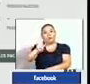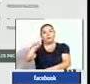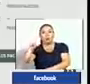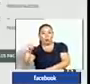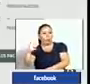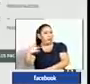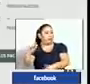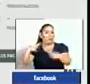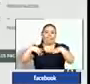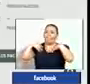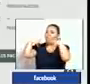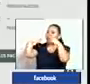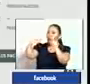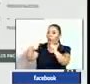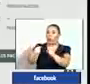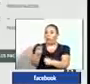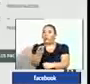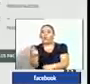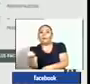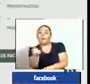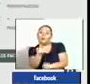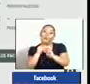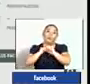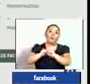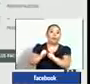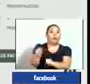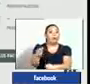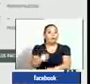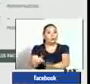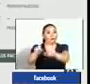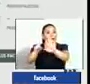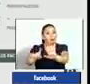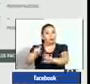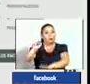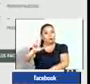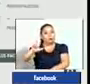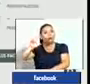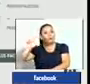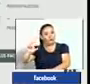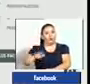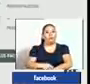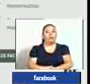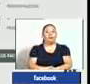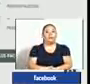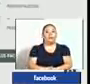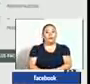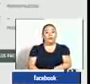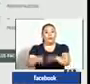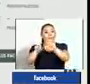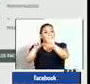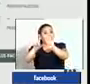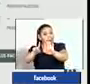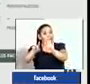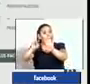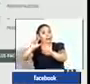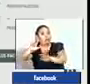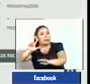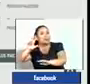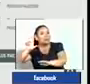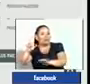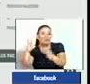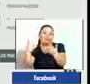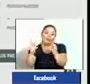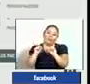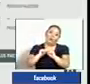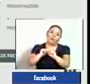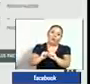personas que ya se han recuperado. La cifra de muertos ha llegado ya a 633 salvadoreños que han perdido